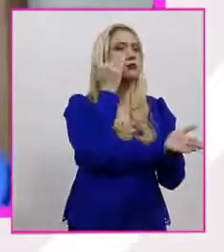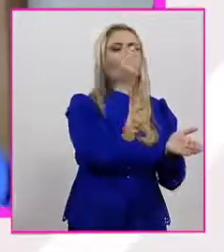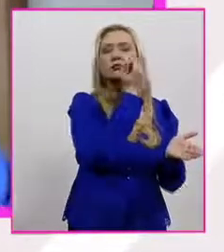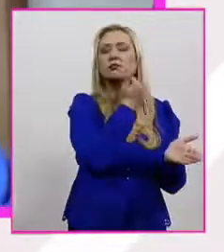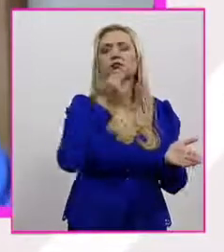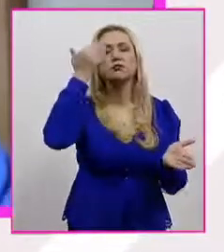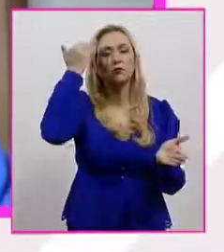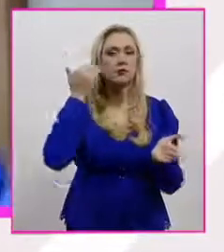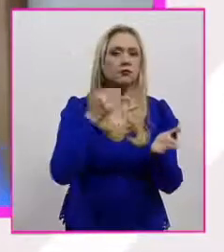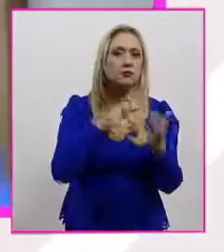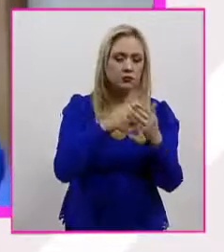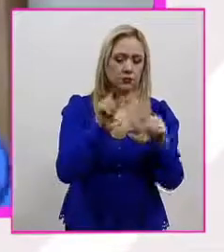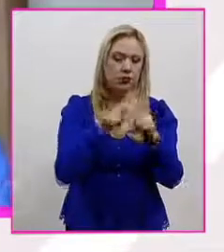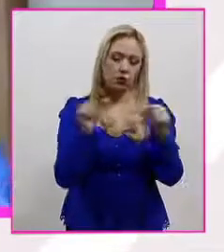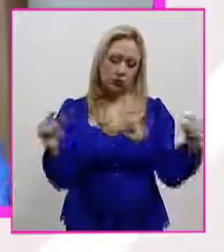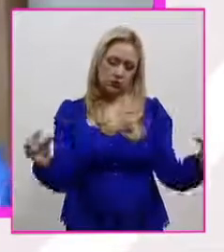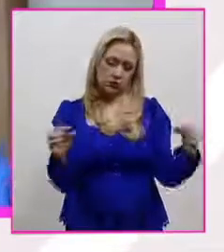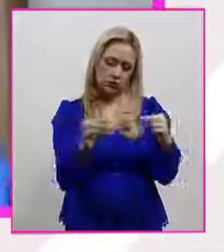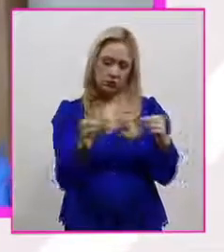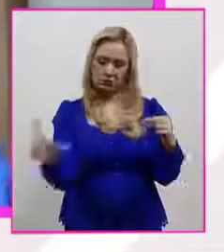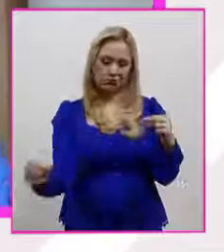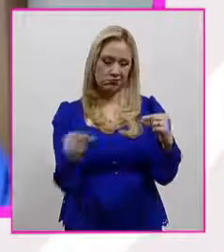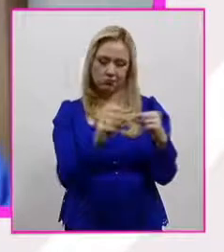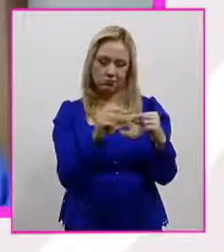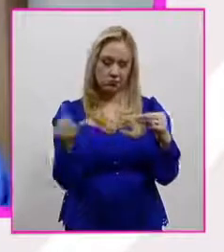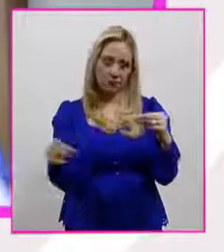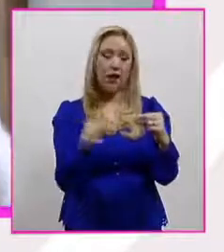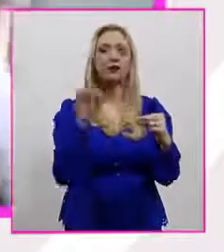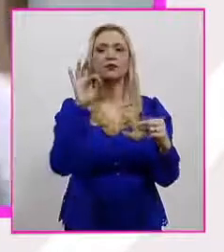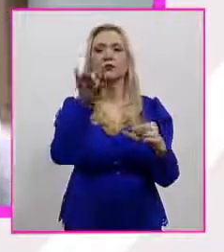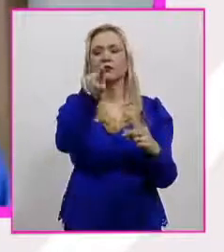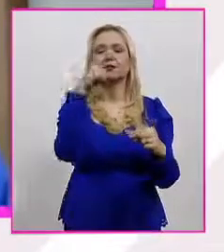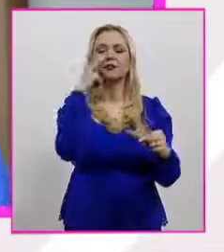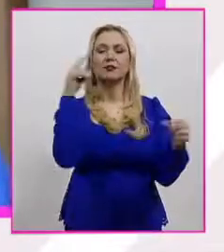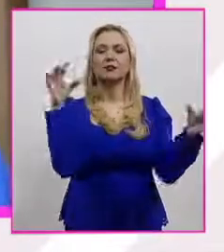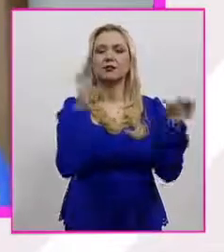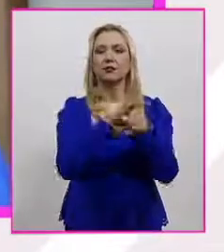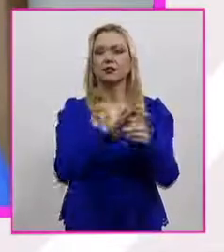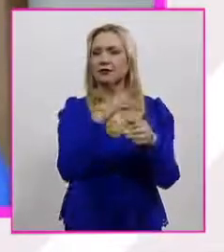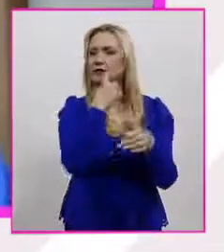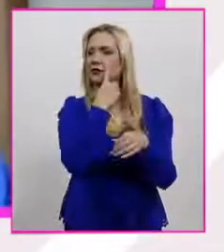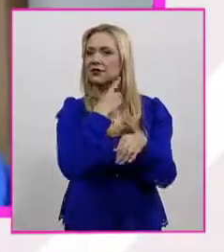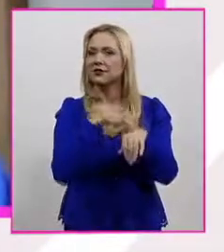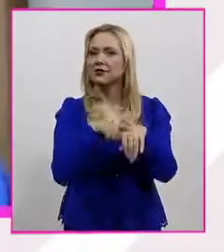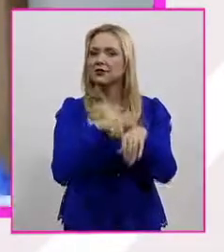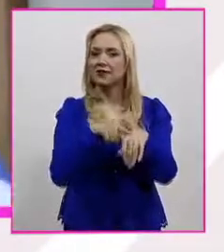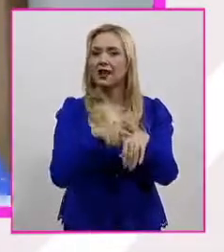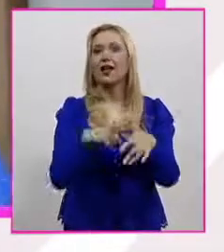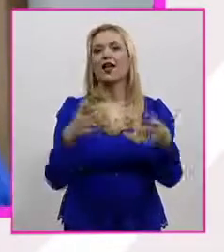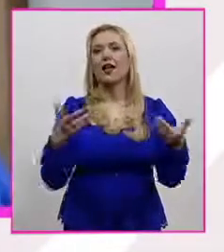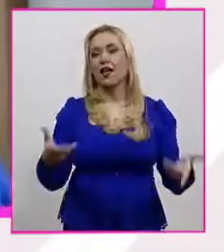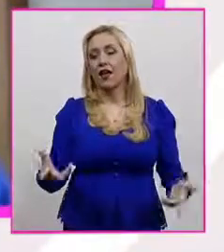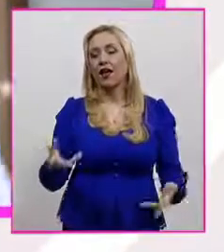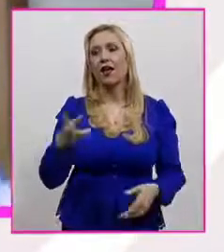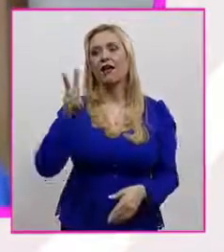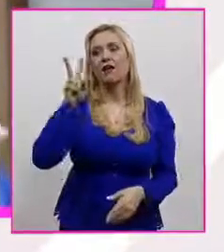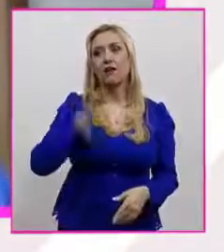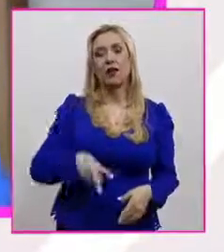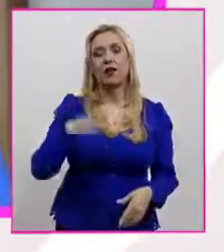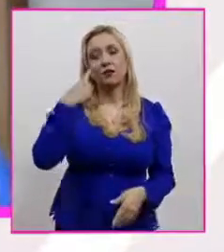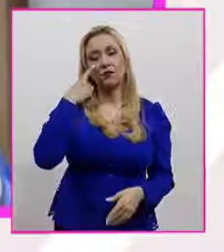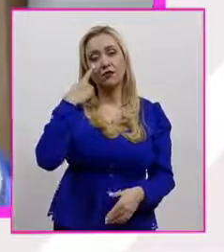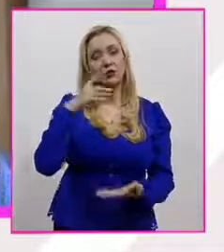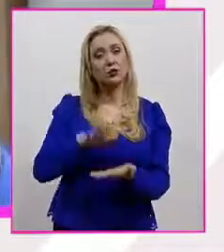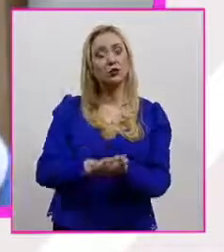tienes que darles un colorímetro a todos los entrevistadores. Una ventaja, digamos, es que todas las mediciones han salido